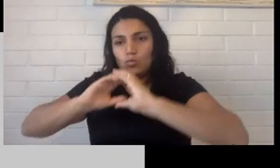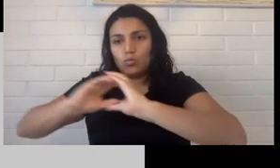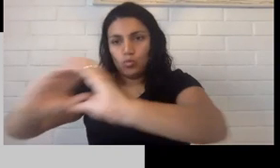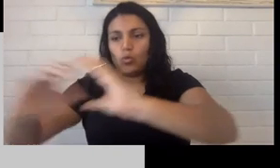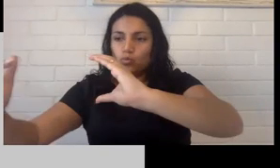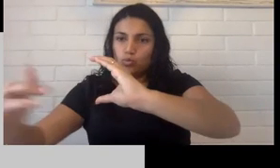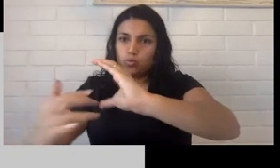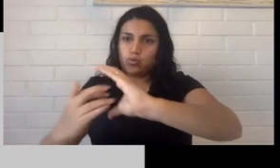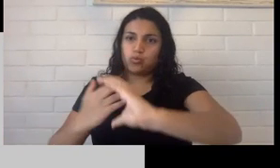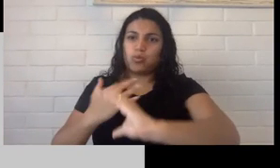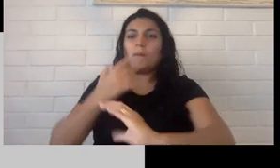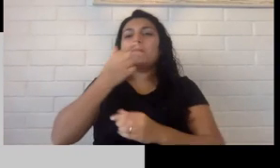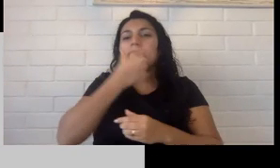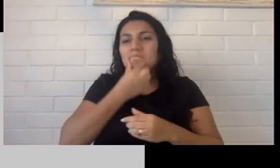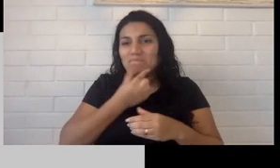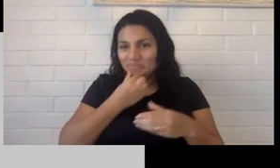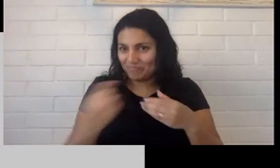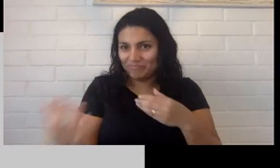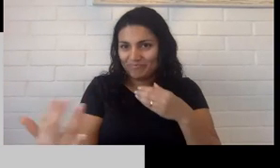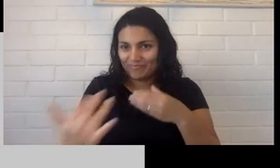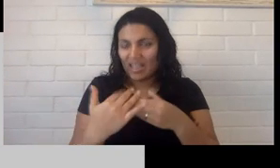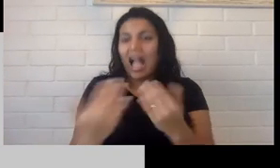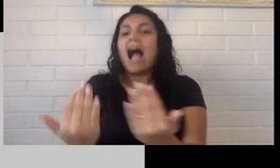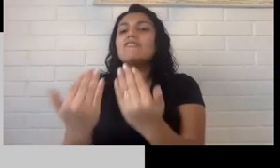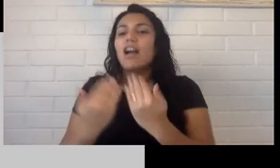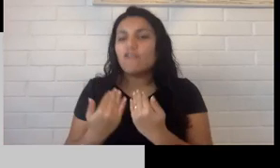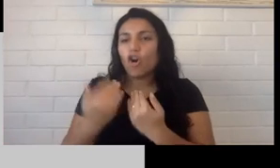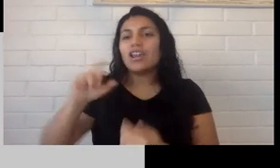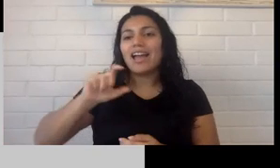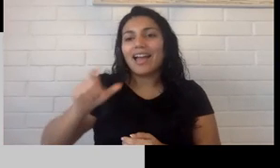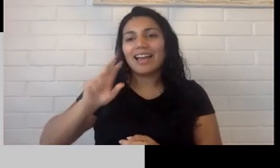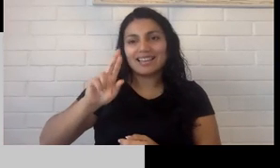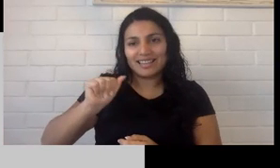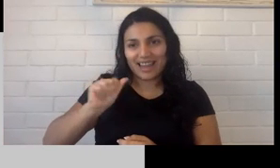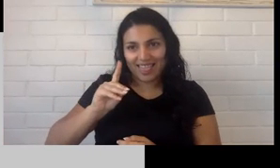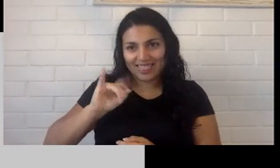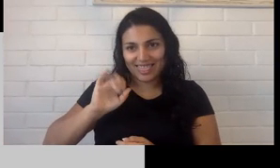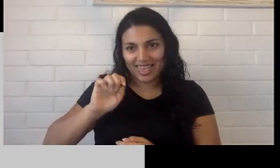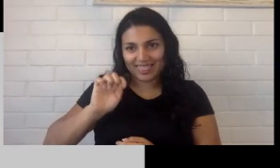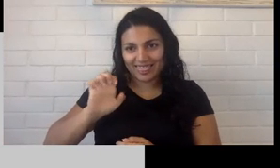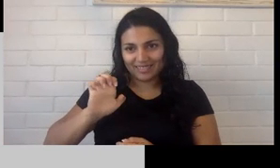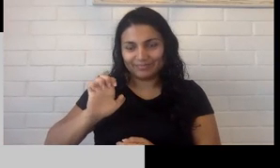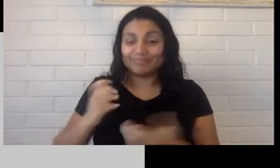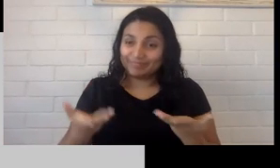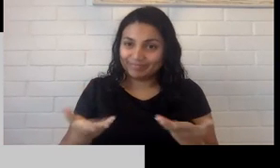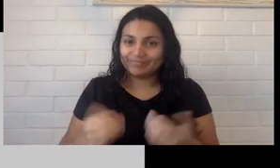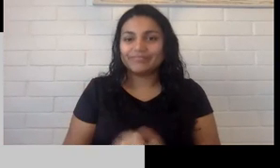a que el ion cloruro se mueva hacia el interior a favor de su gradiente de